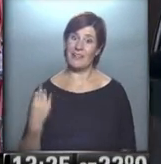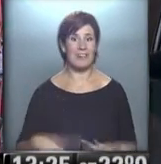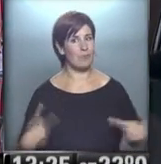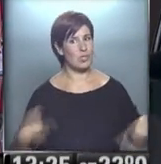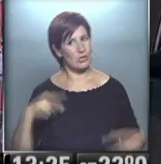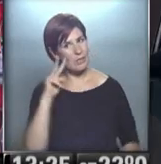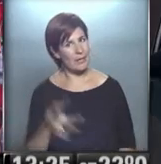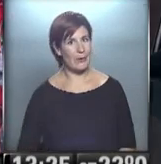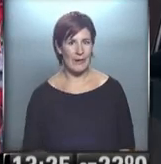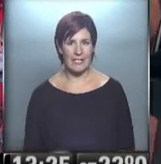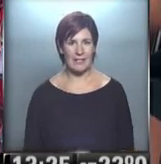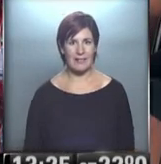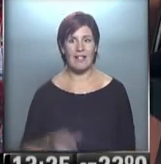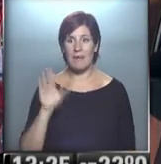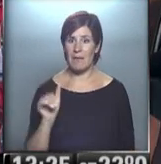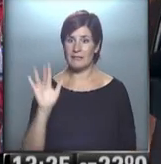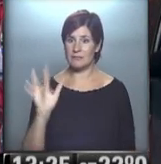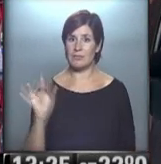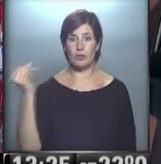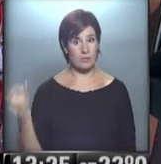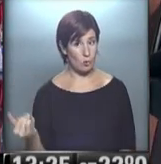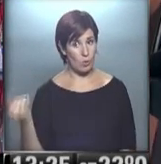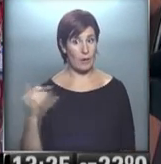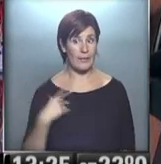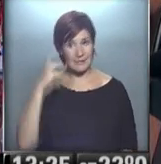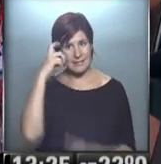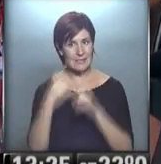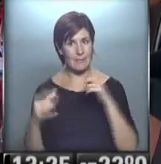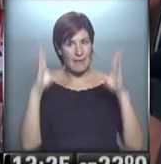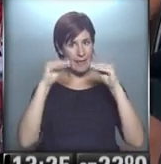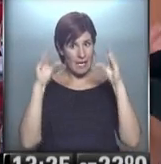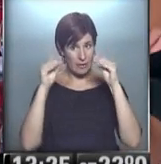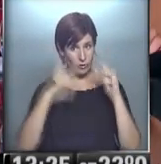ver acá buenísimo martes miércoles y jueves nos esperamos la noche también para ver estas ficciones nuevas